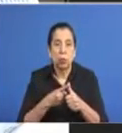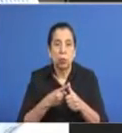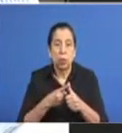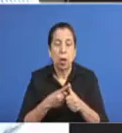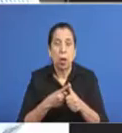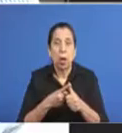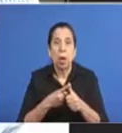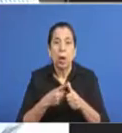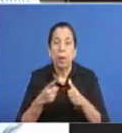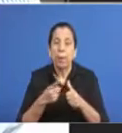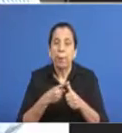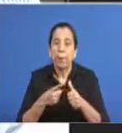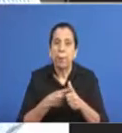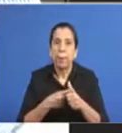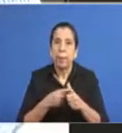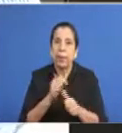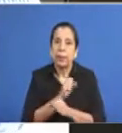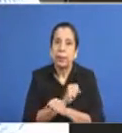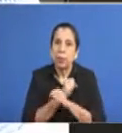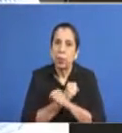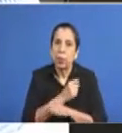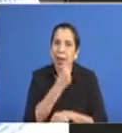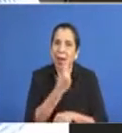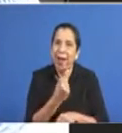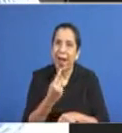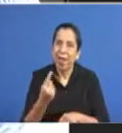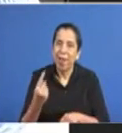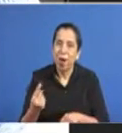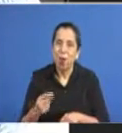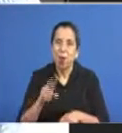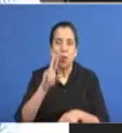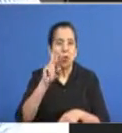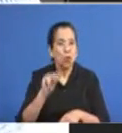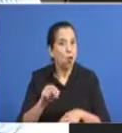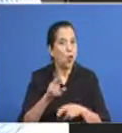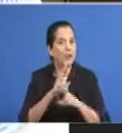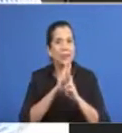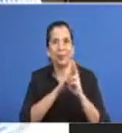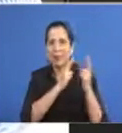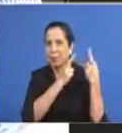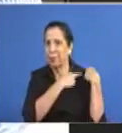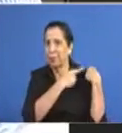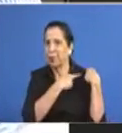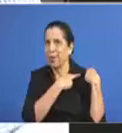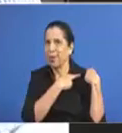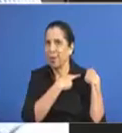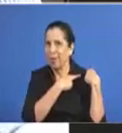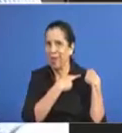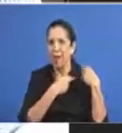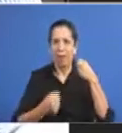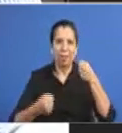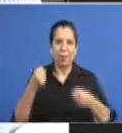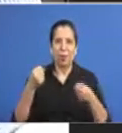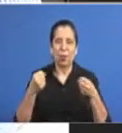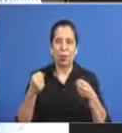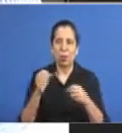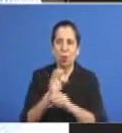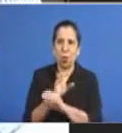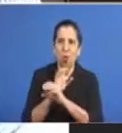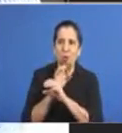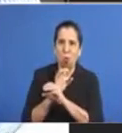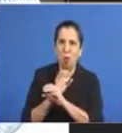lo tiene uno. No es responsabilidad de un transportista cuidar a sus usuarios, es